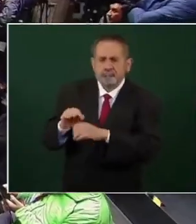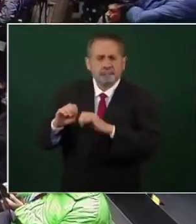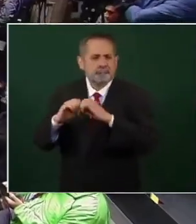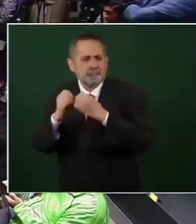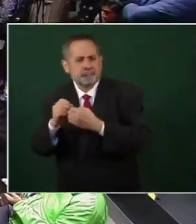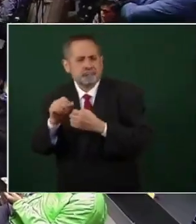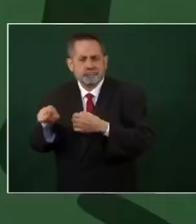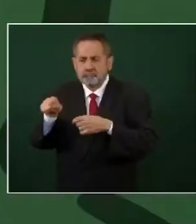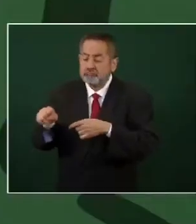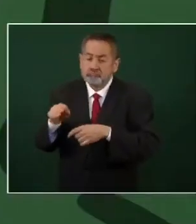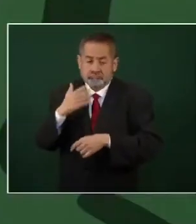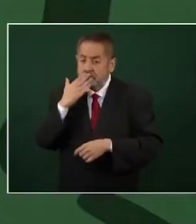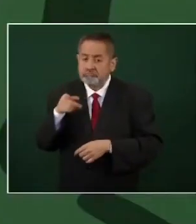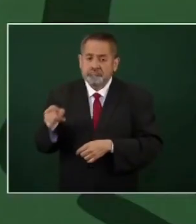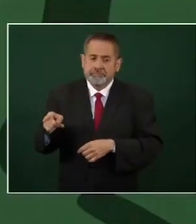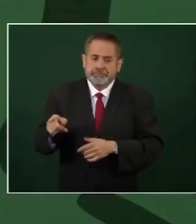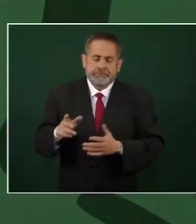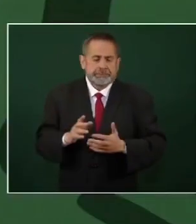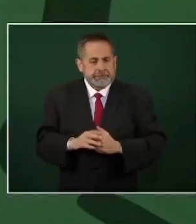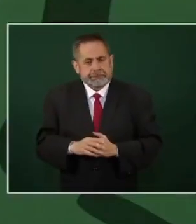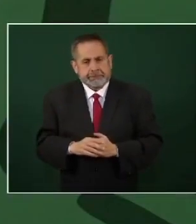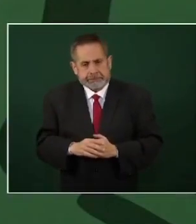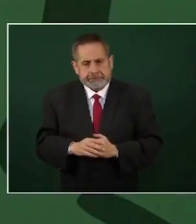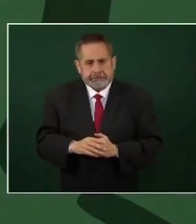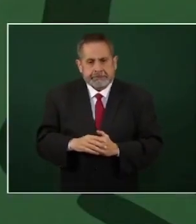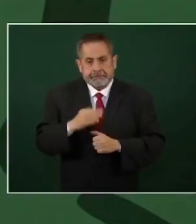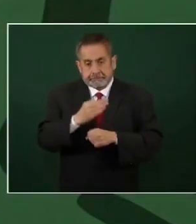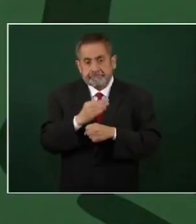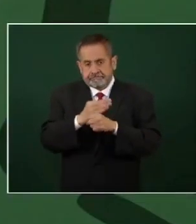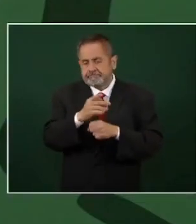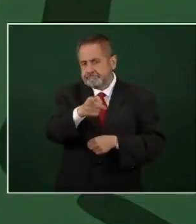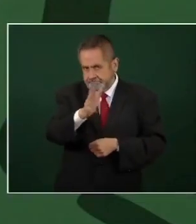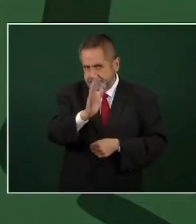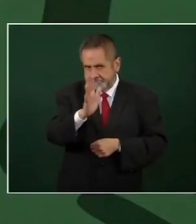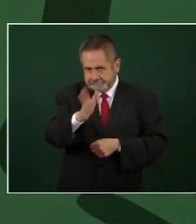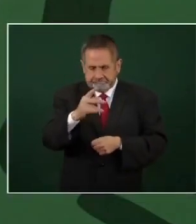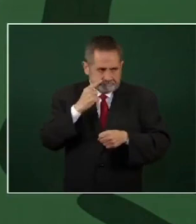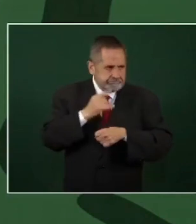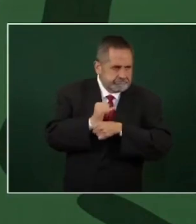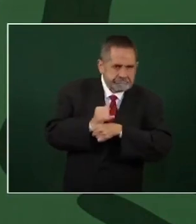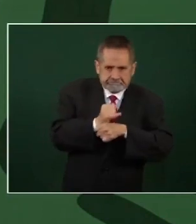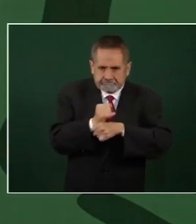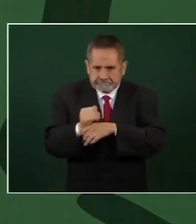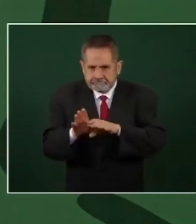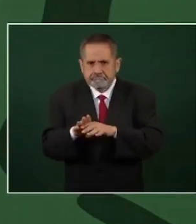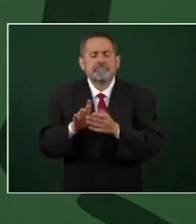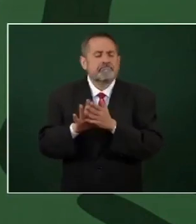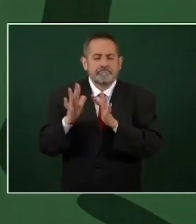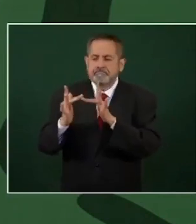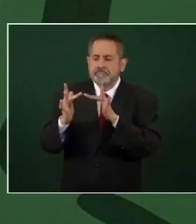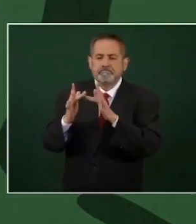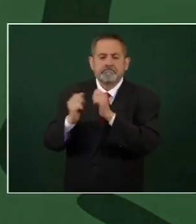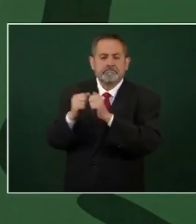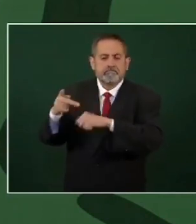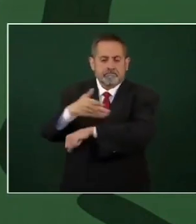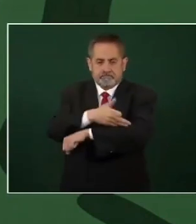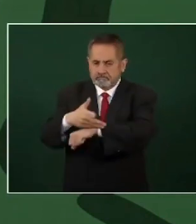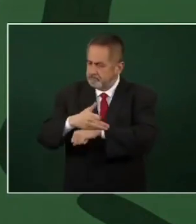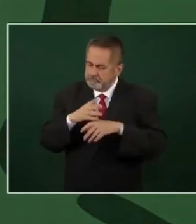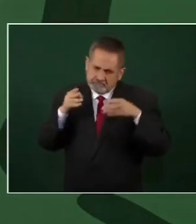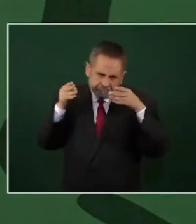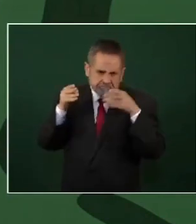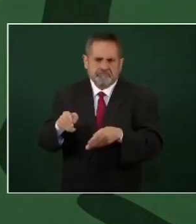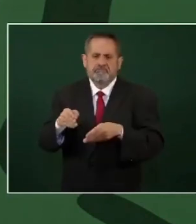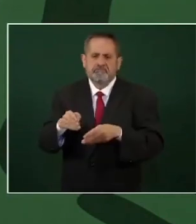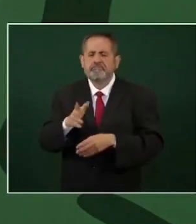sociales. Entonces, estamos ya atendiendo este asunto, se habló con los familiares, y estamos